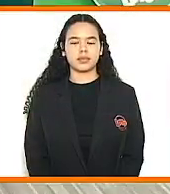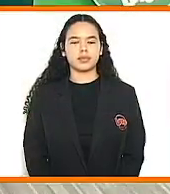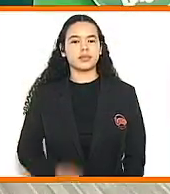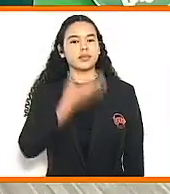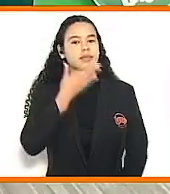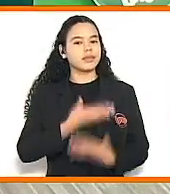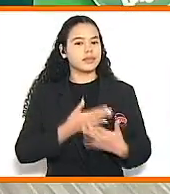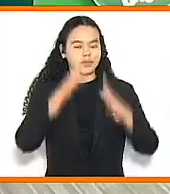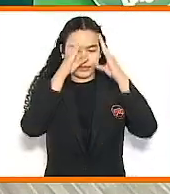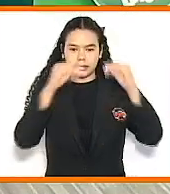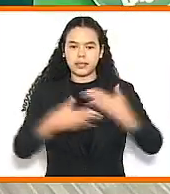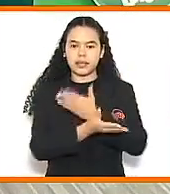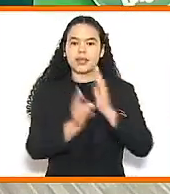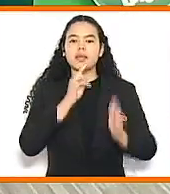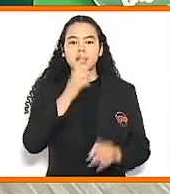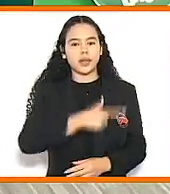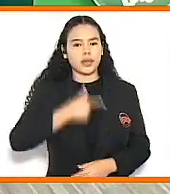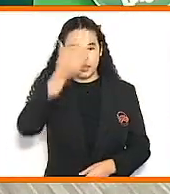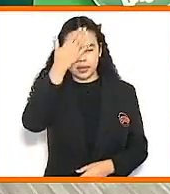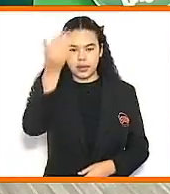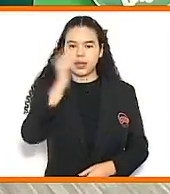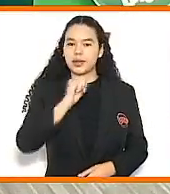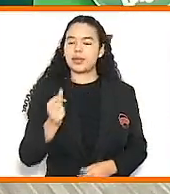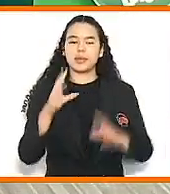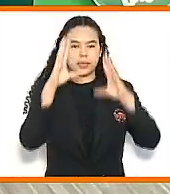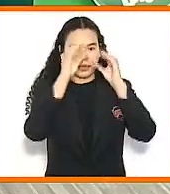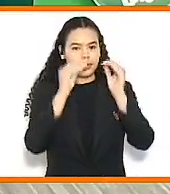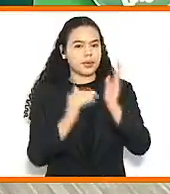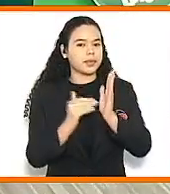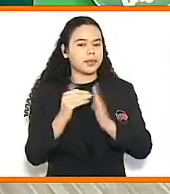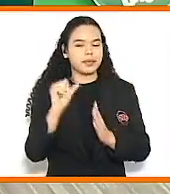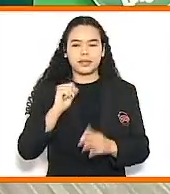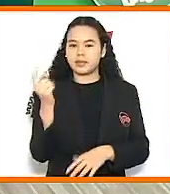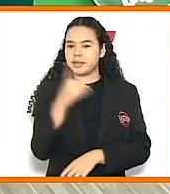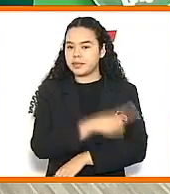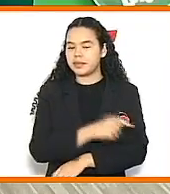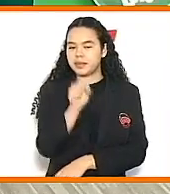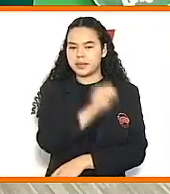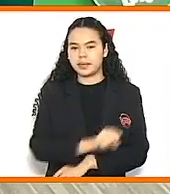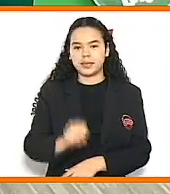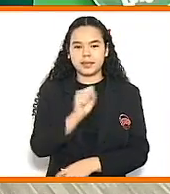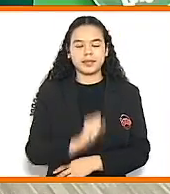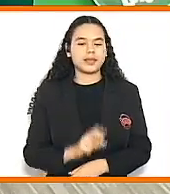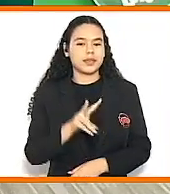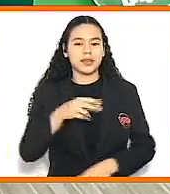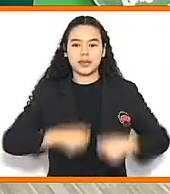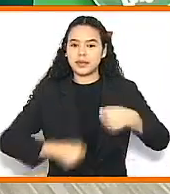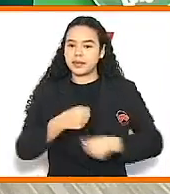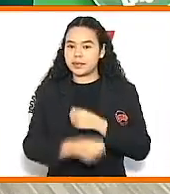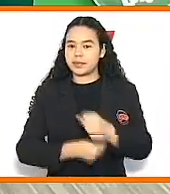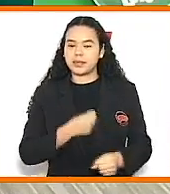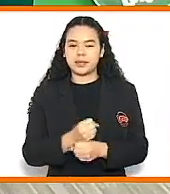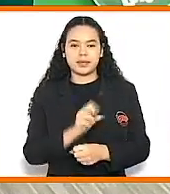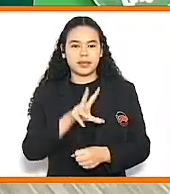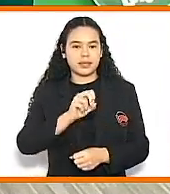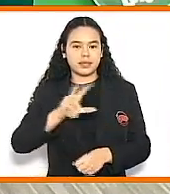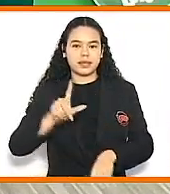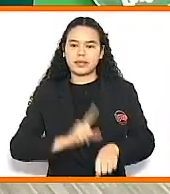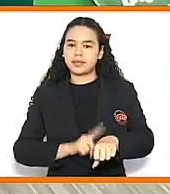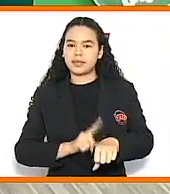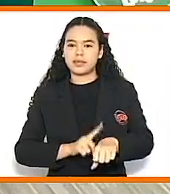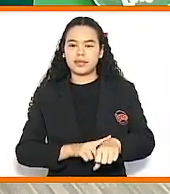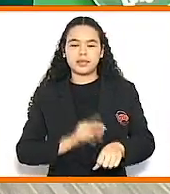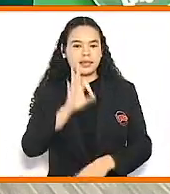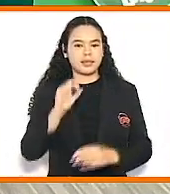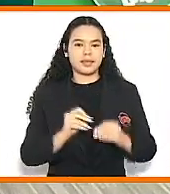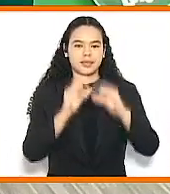Muy buenas noches, Honduras. Qué gusto saludarlos en nuestra noche millonaria del día de hoy, sábado 2 de septiembre del año 2023. Son las 9 en punto